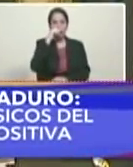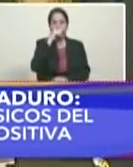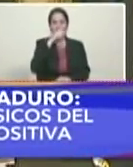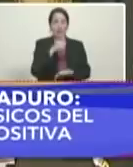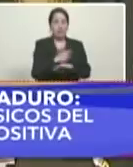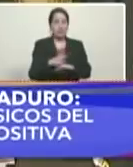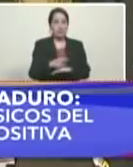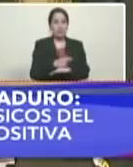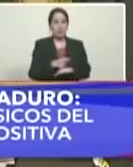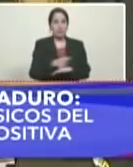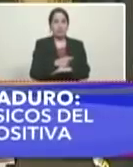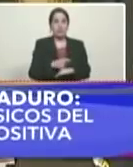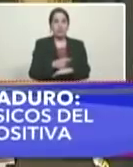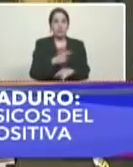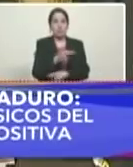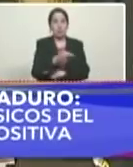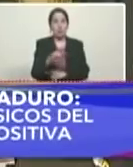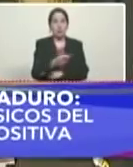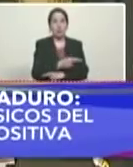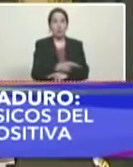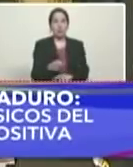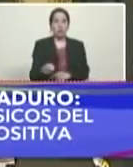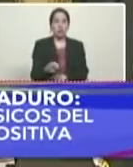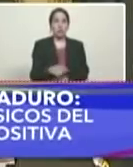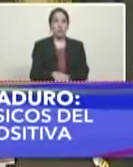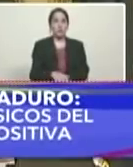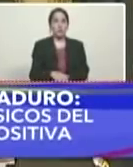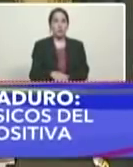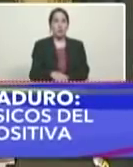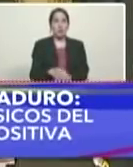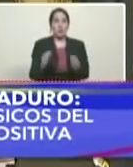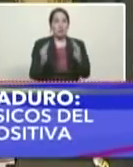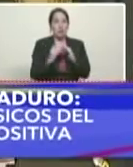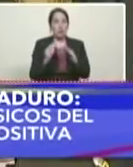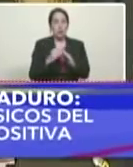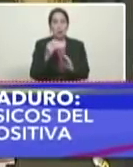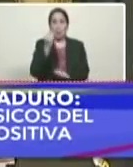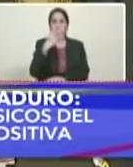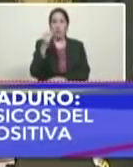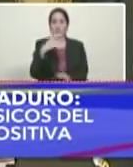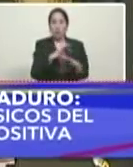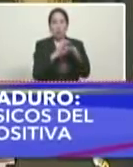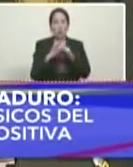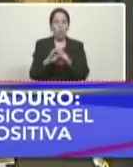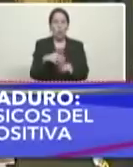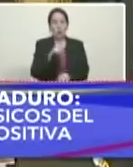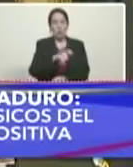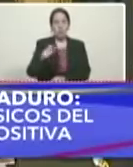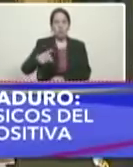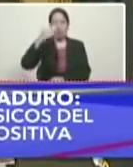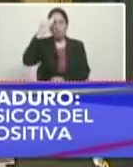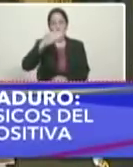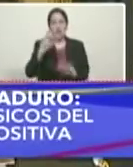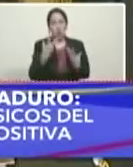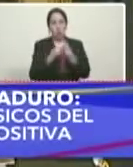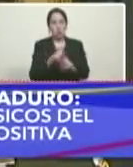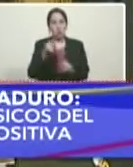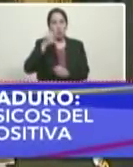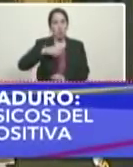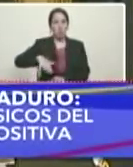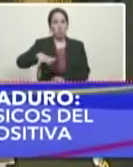gobernando y mandando desde el palacio de miraflores en unión cívico-militar junto al pueblo